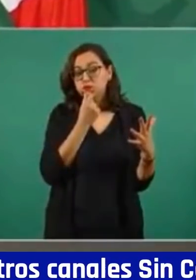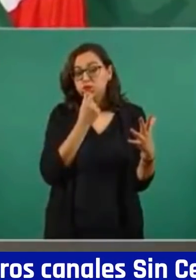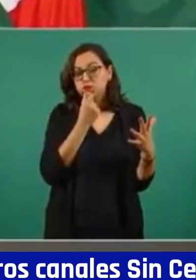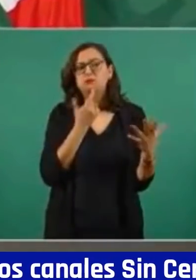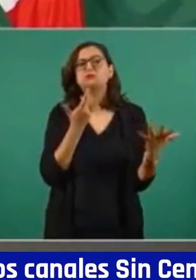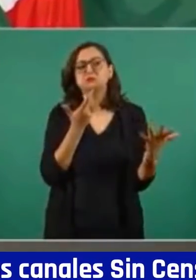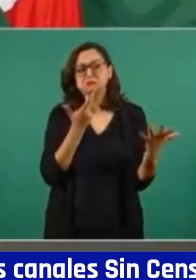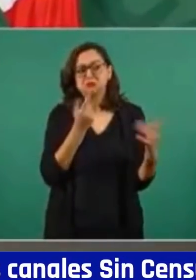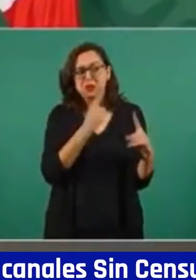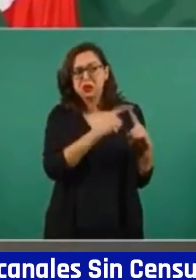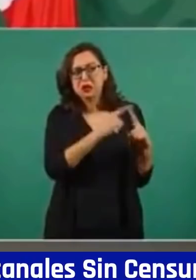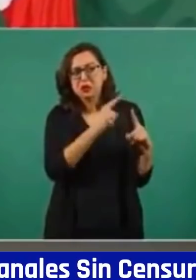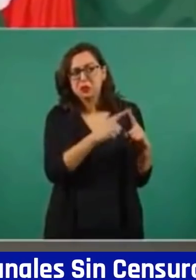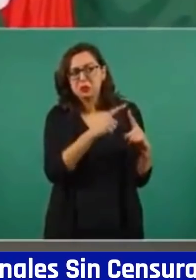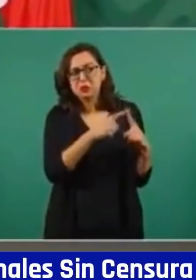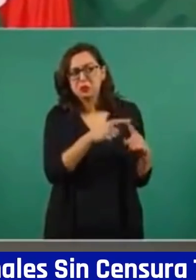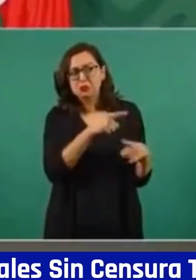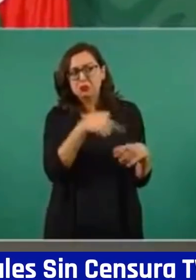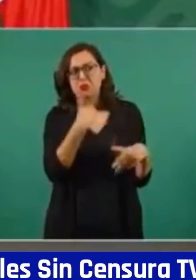¿Quién?